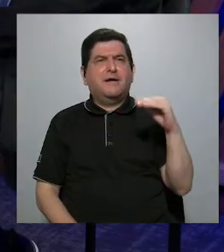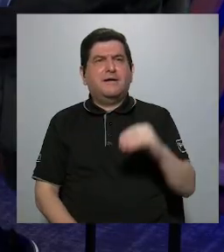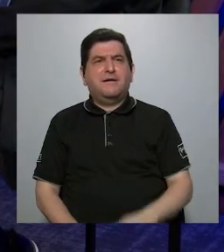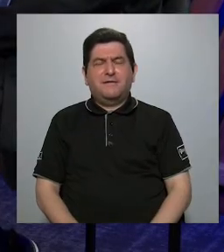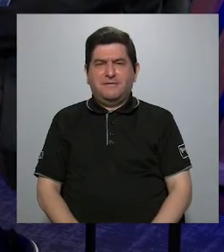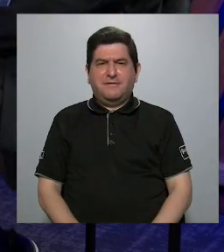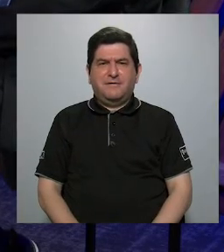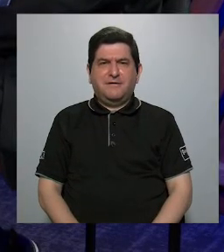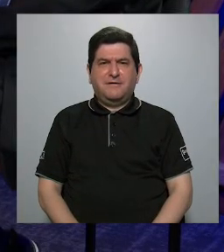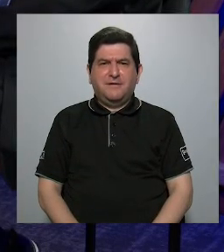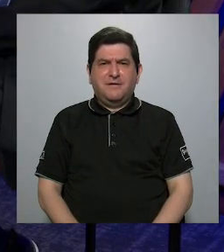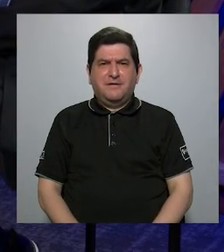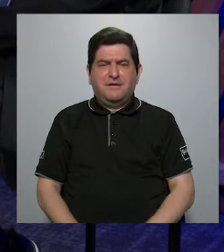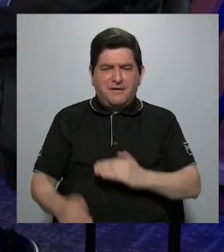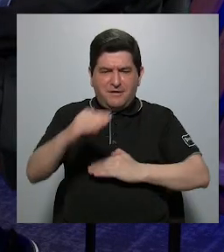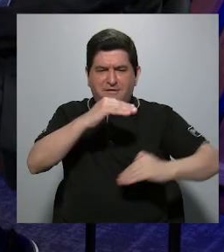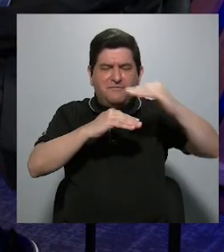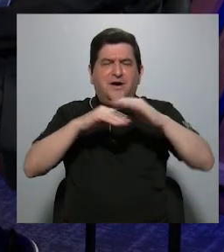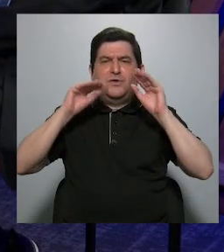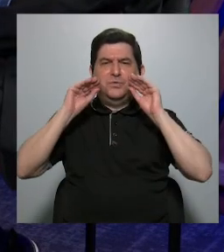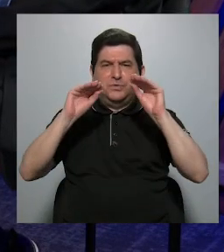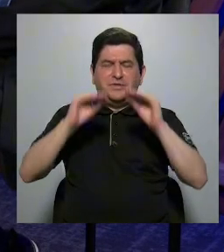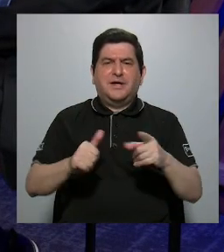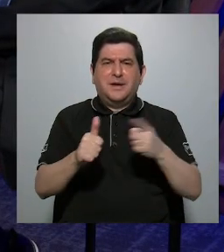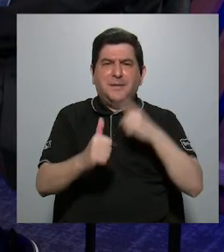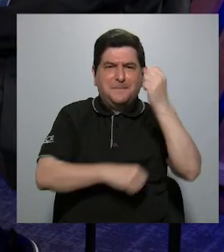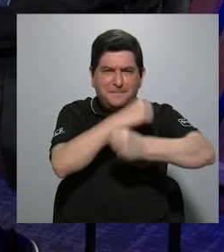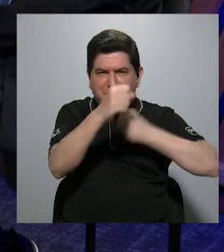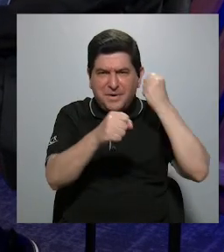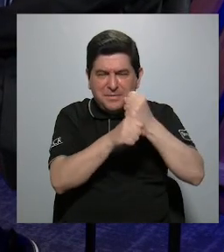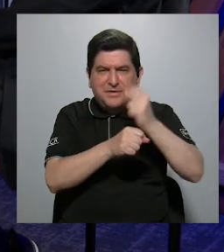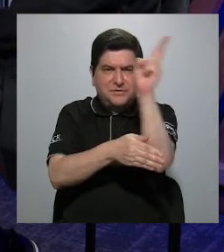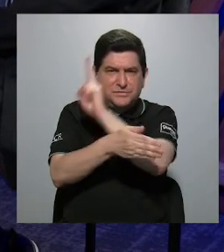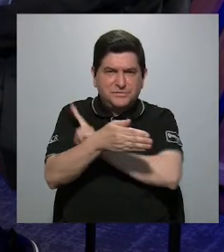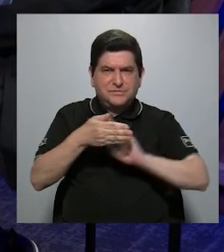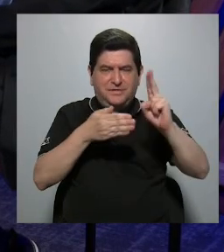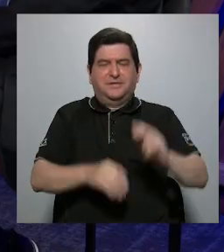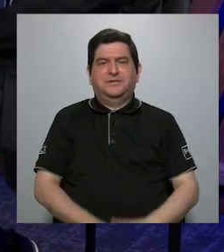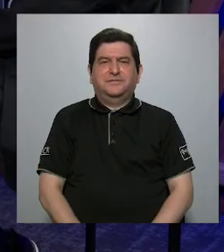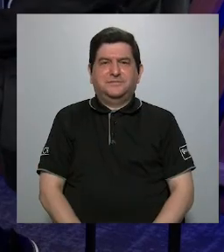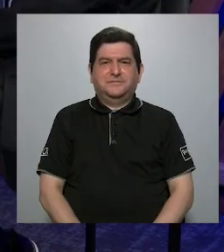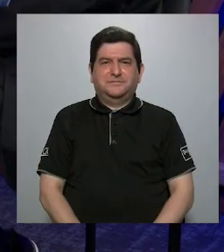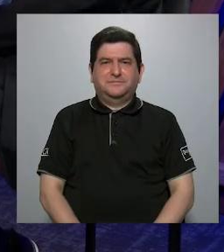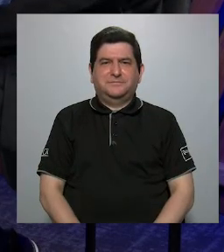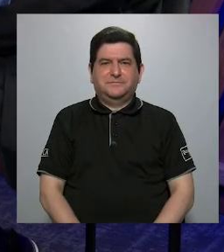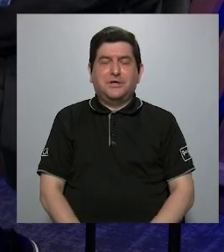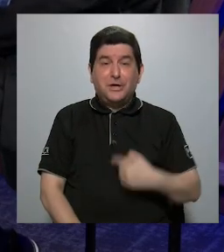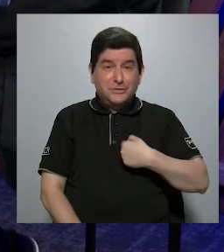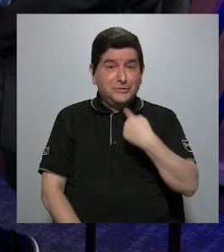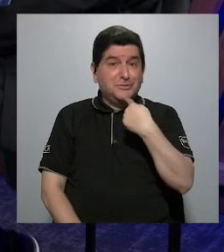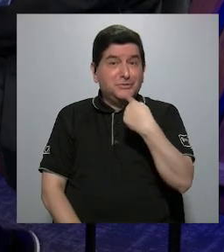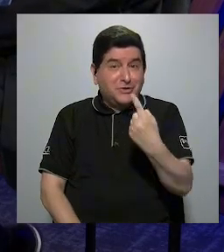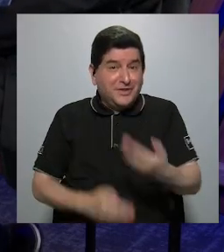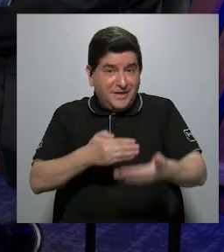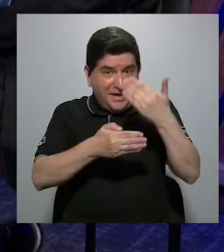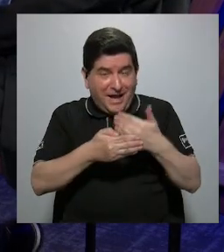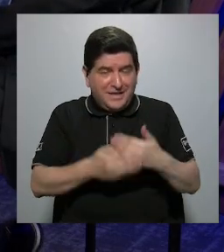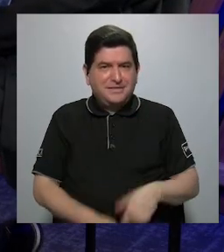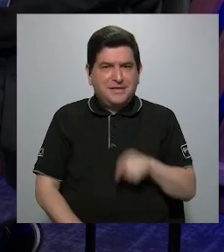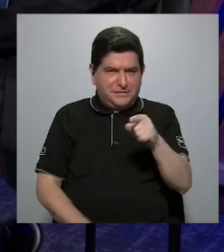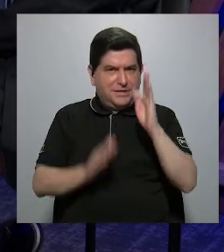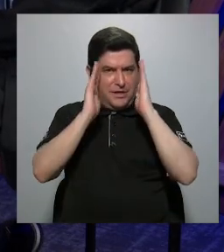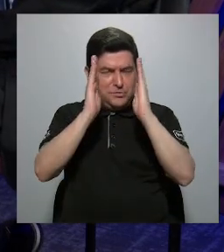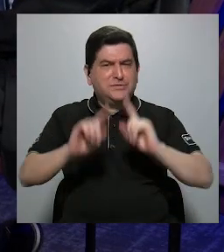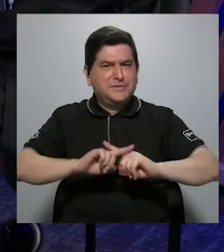también funcionó allí la Facultad de Pedagogía en los primeros años de la universidad. Yo dije